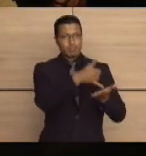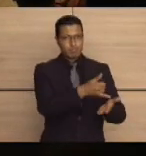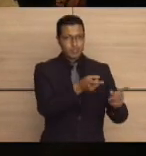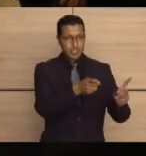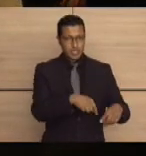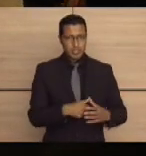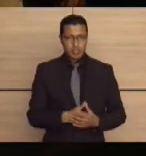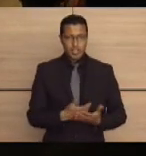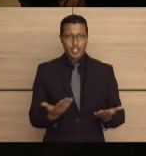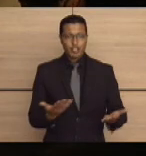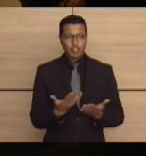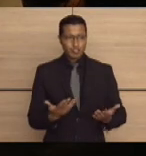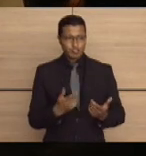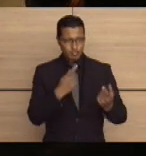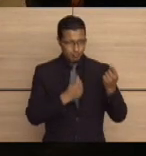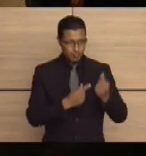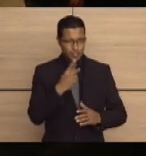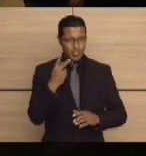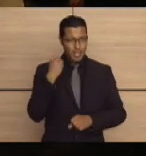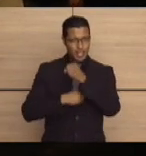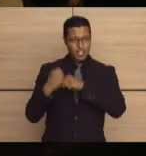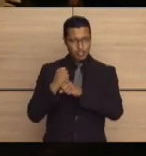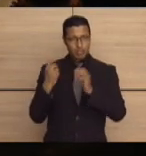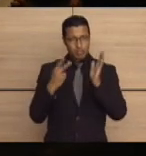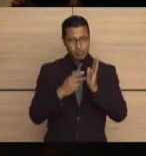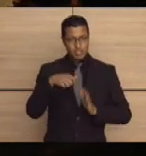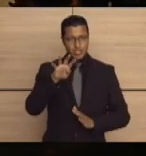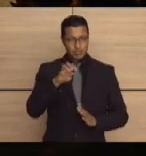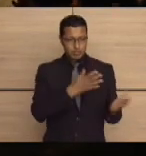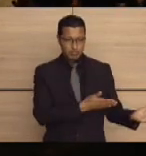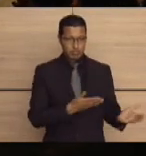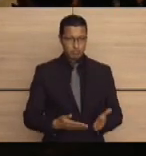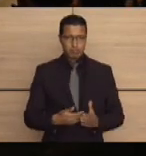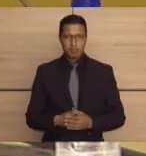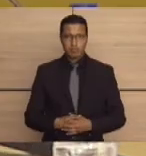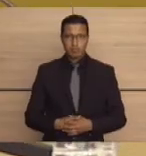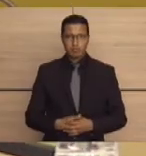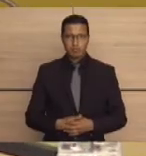Women Economic Forum de 2019. Bienvenida, Vanessa.